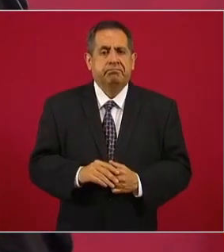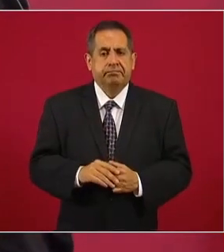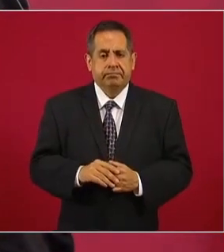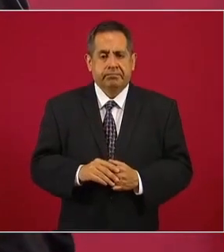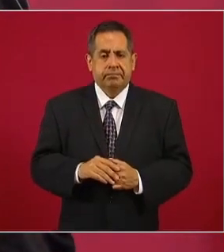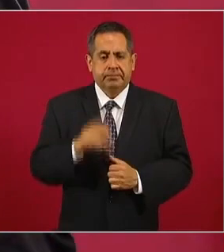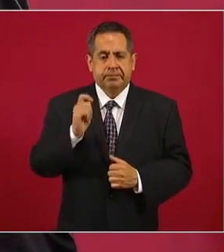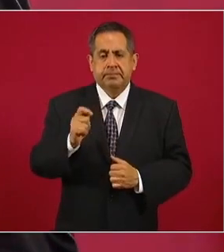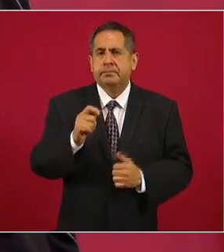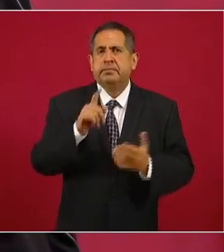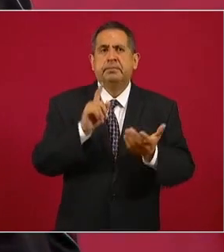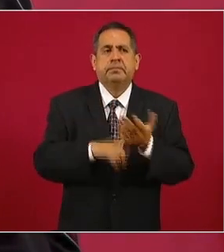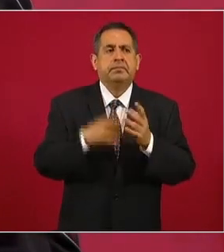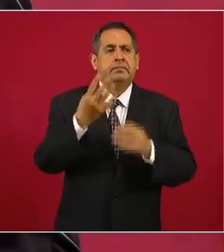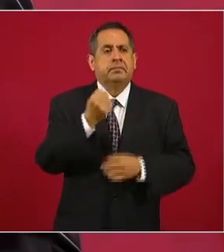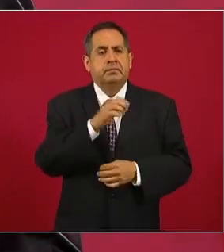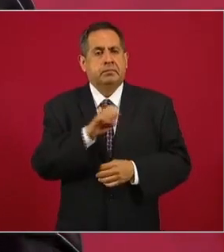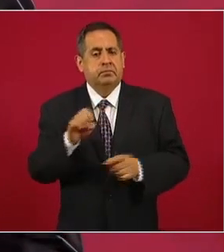de